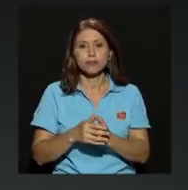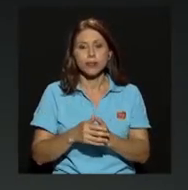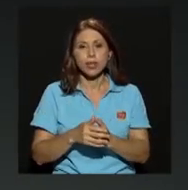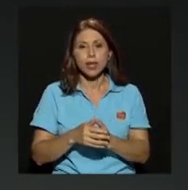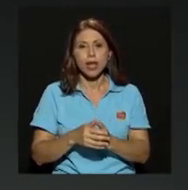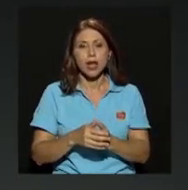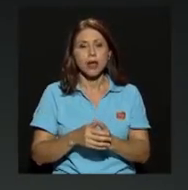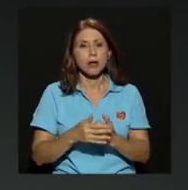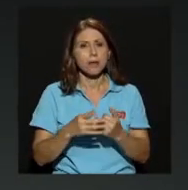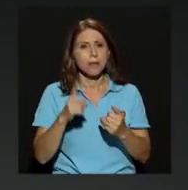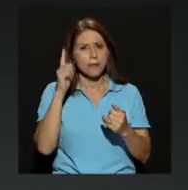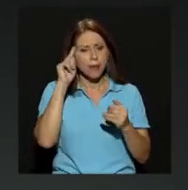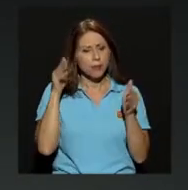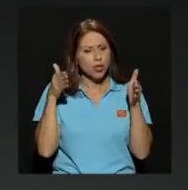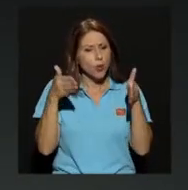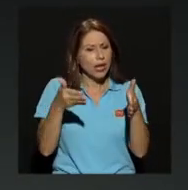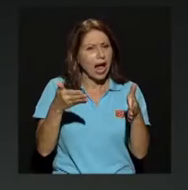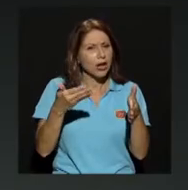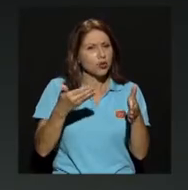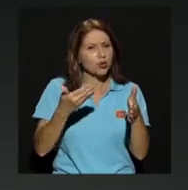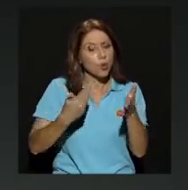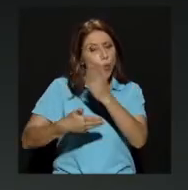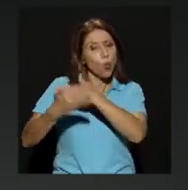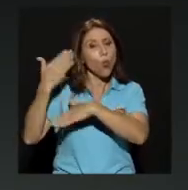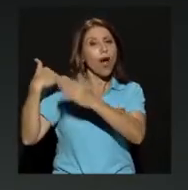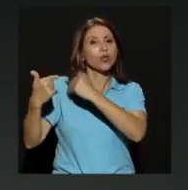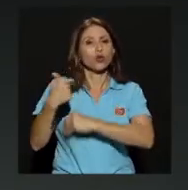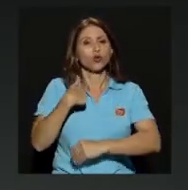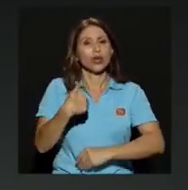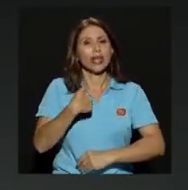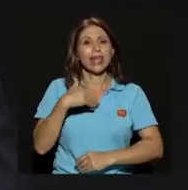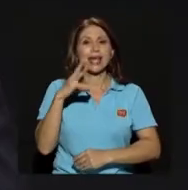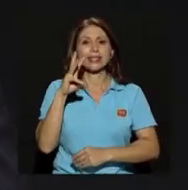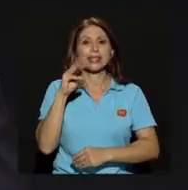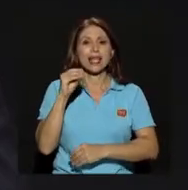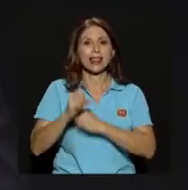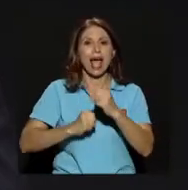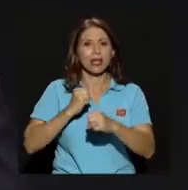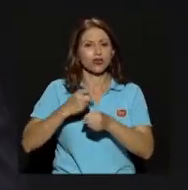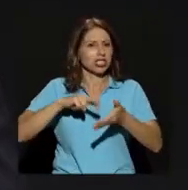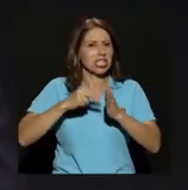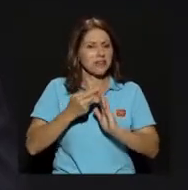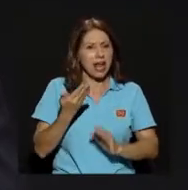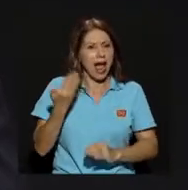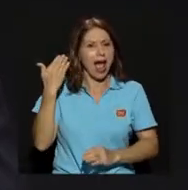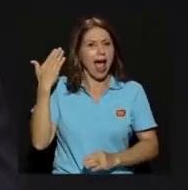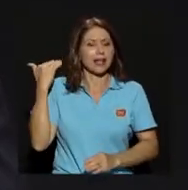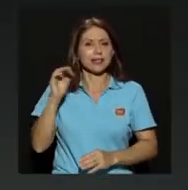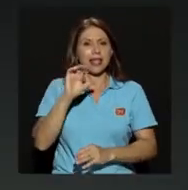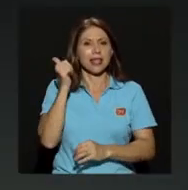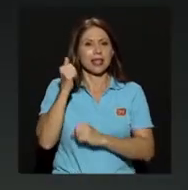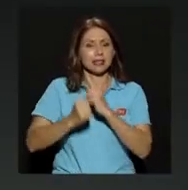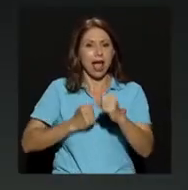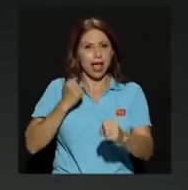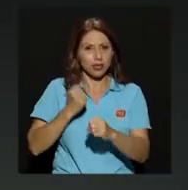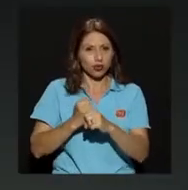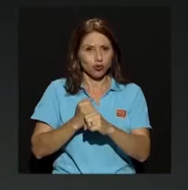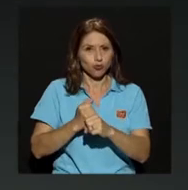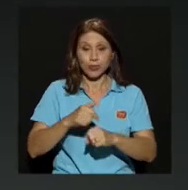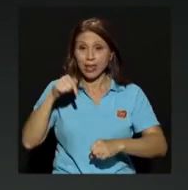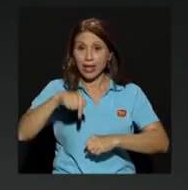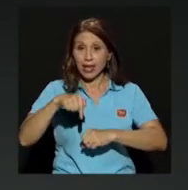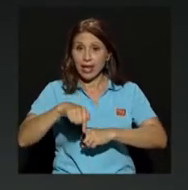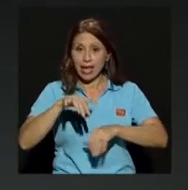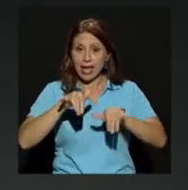vamos a ubicarnos de cuando yo tenía 60 años o sea hace 10 años en este país a través de